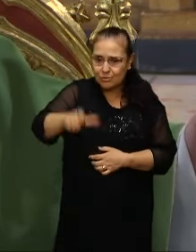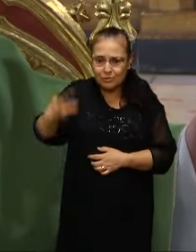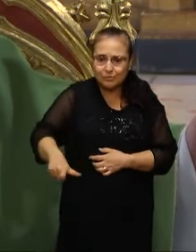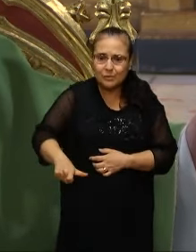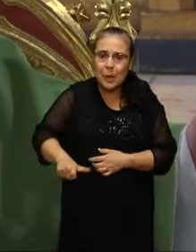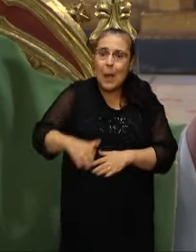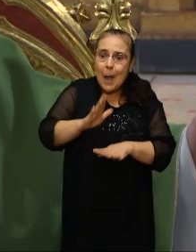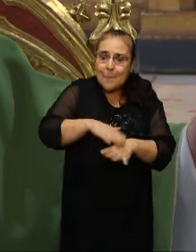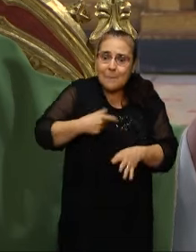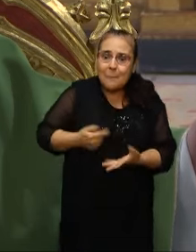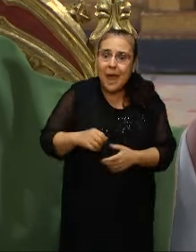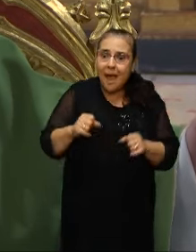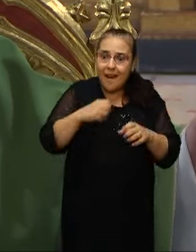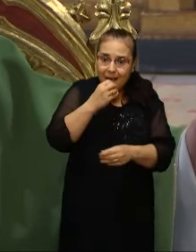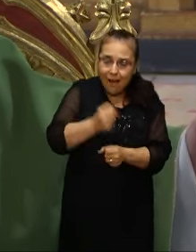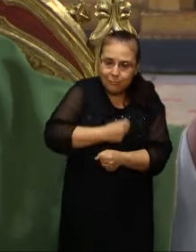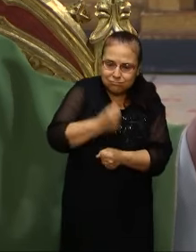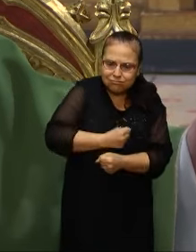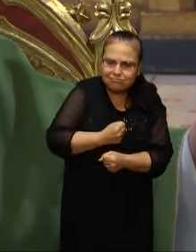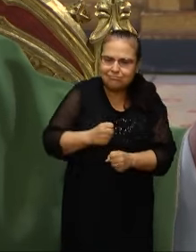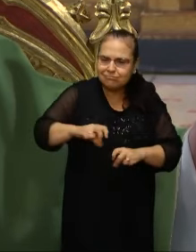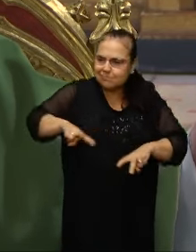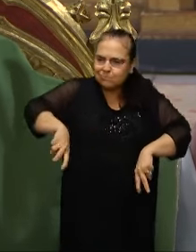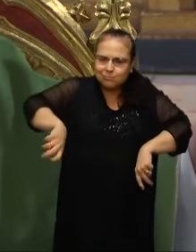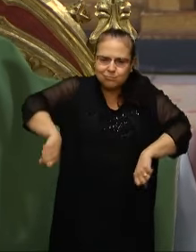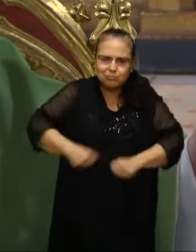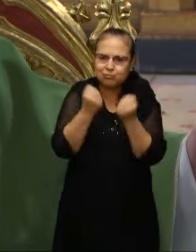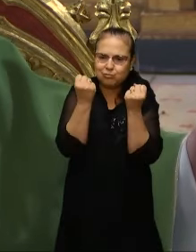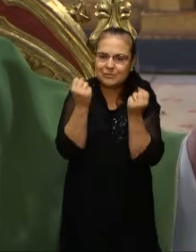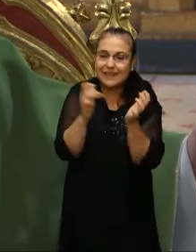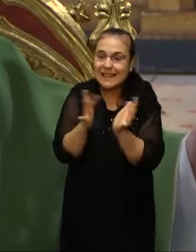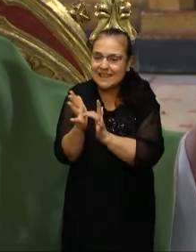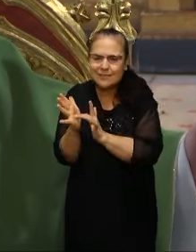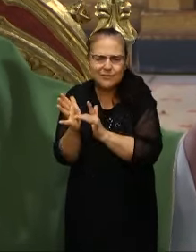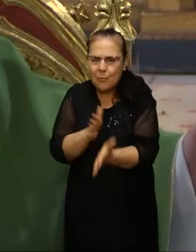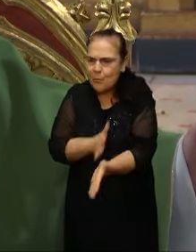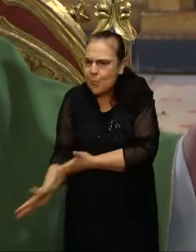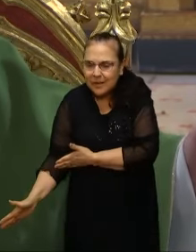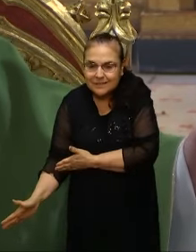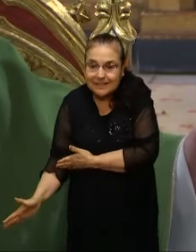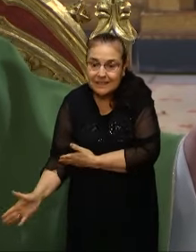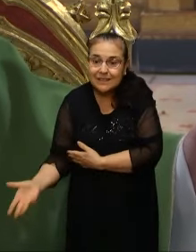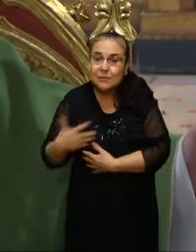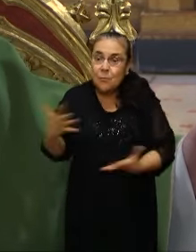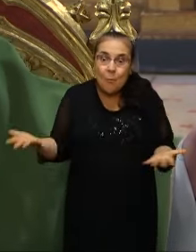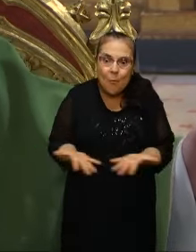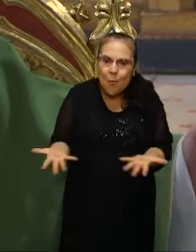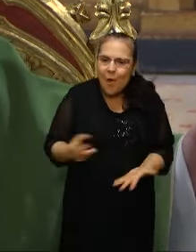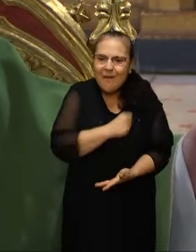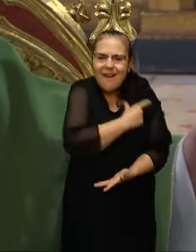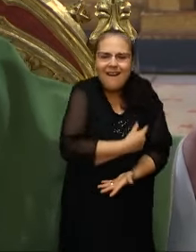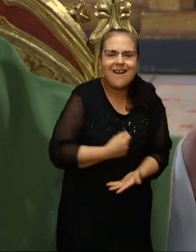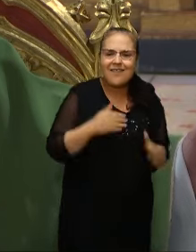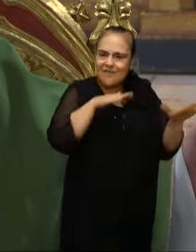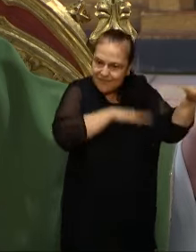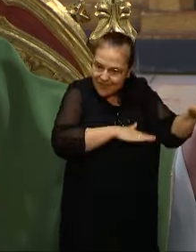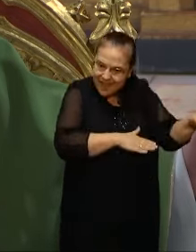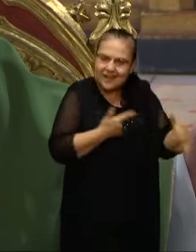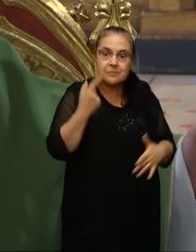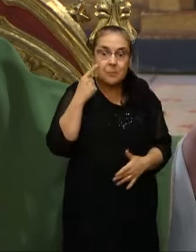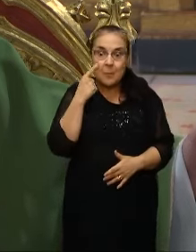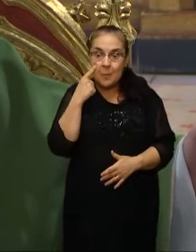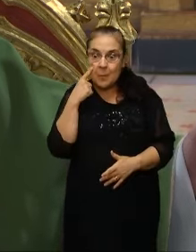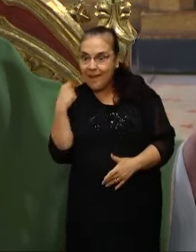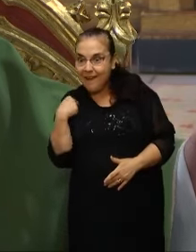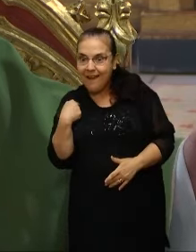a fin de que la obra redentora de Cristo Se prolongue hasta el final de los tiempos mueve los corazones de tus fieles y que perciban